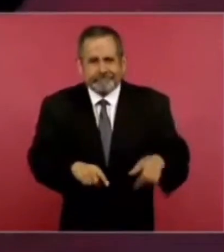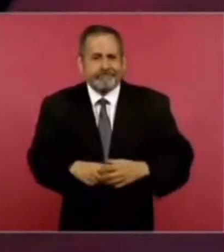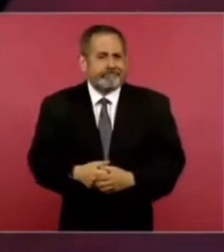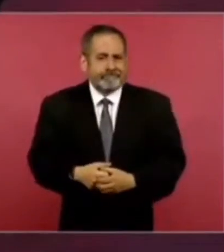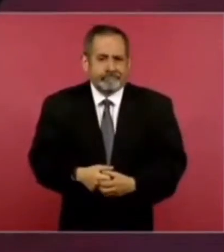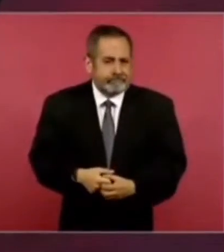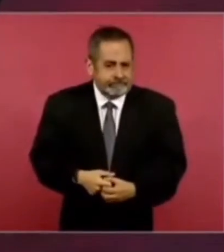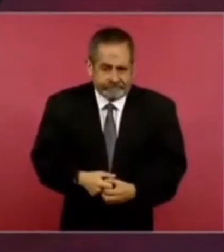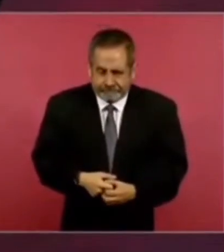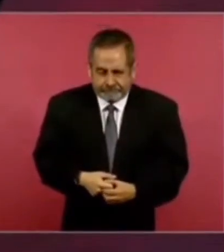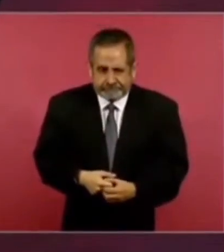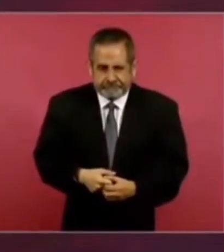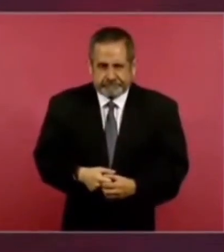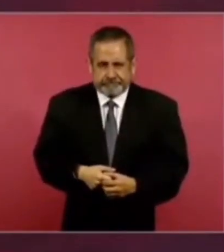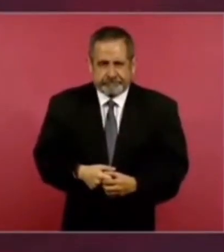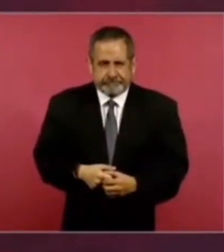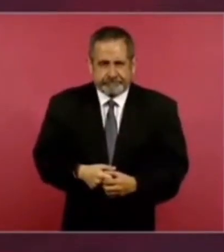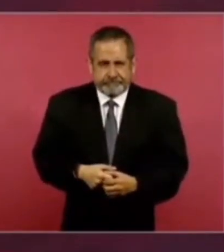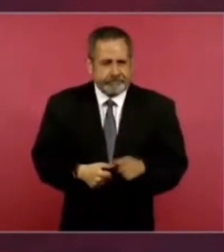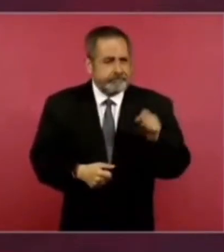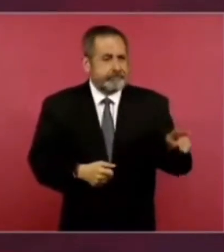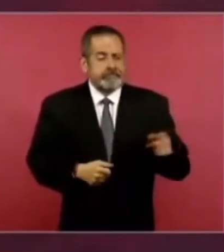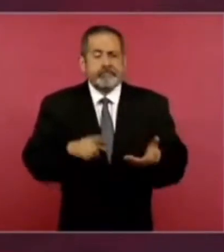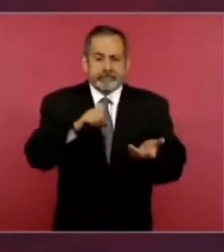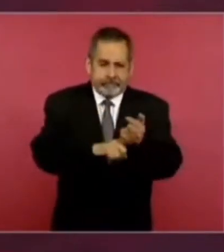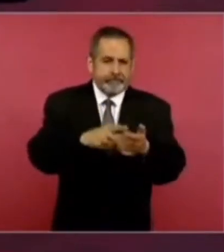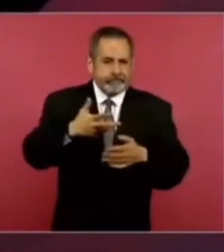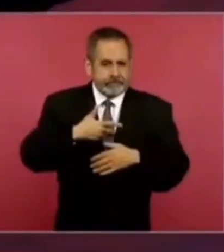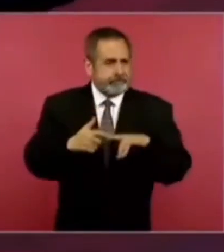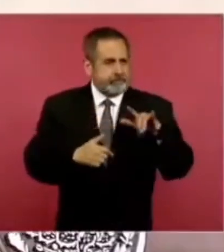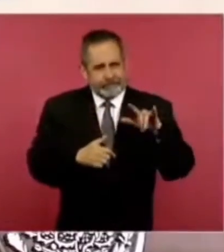un abarrotero, ¿quién lo rescata?